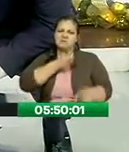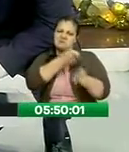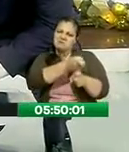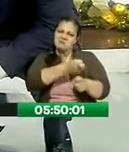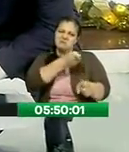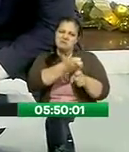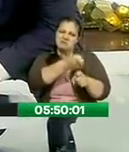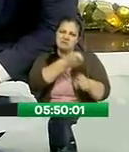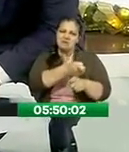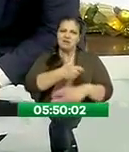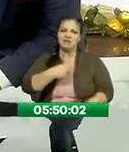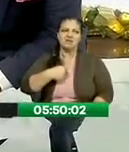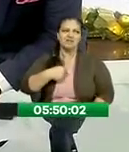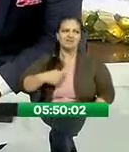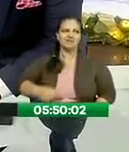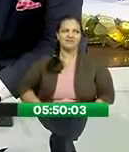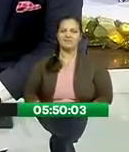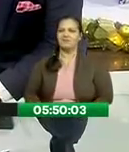hice?